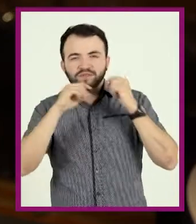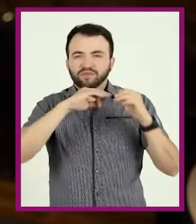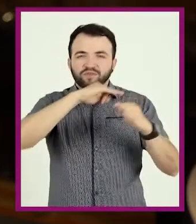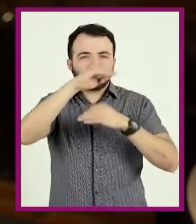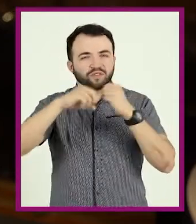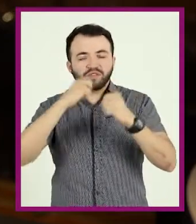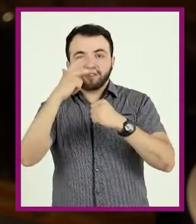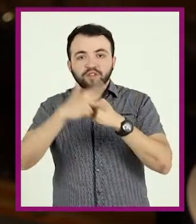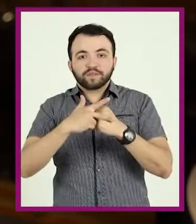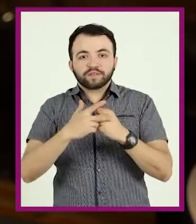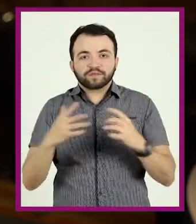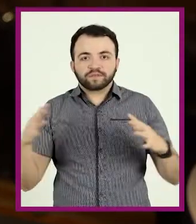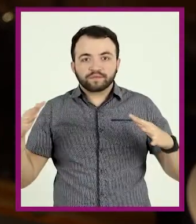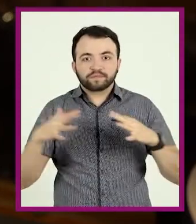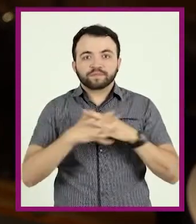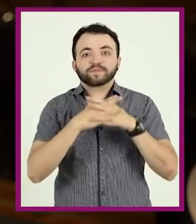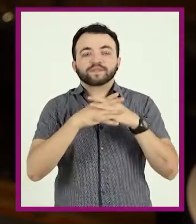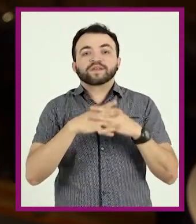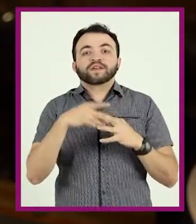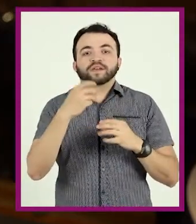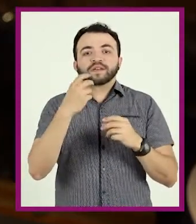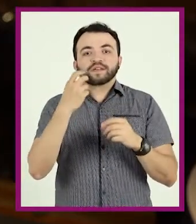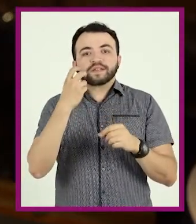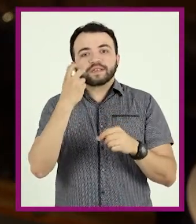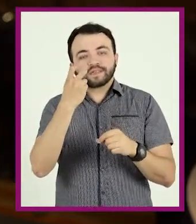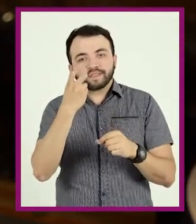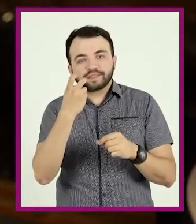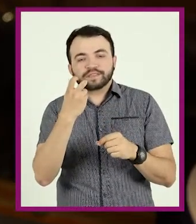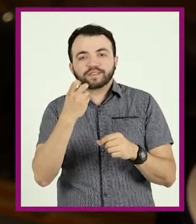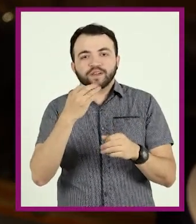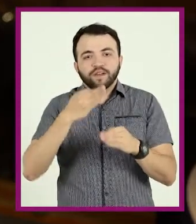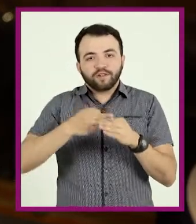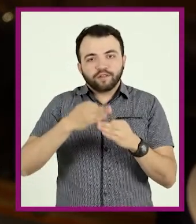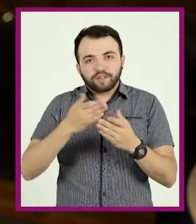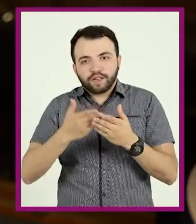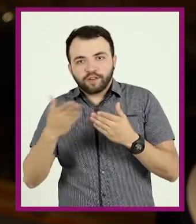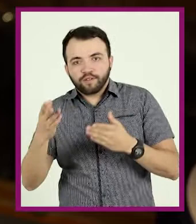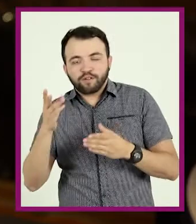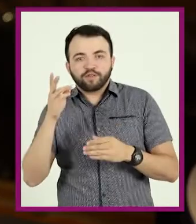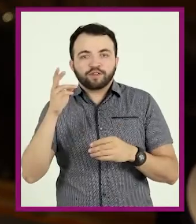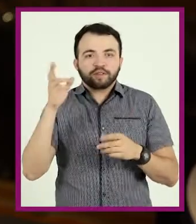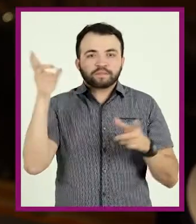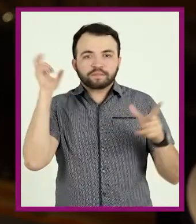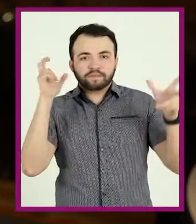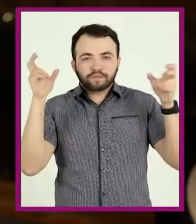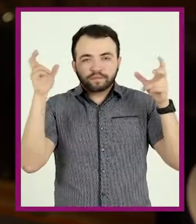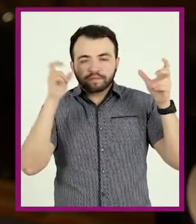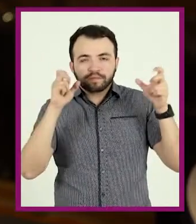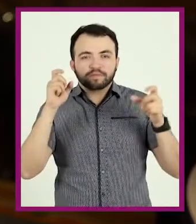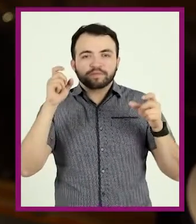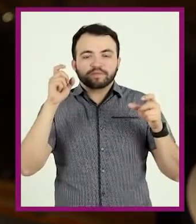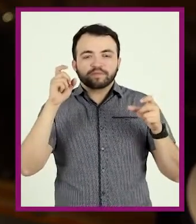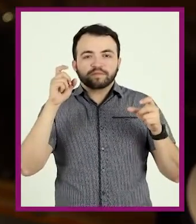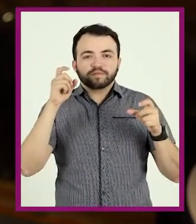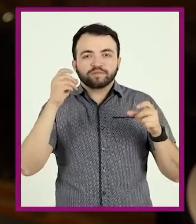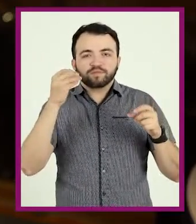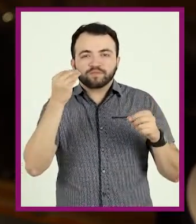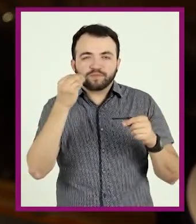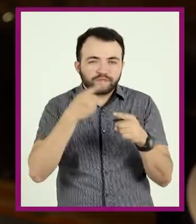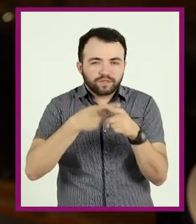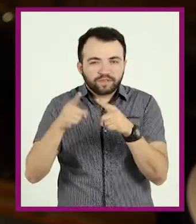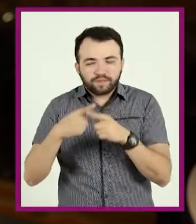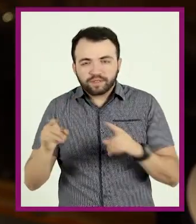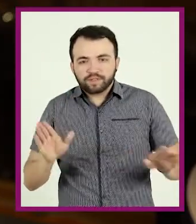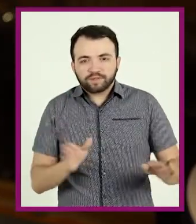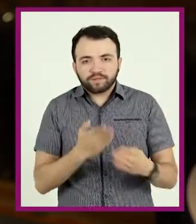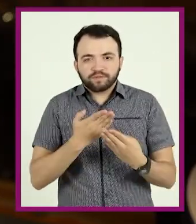chocaron con toda una tradición más cercana a las músicas occidentales que había en la región y generaron una música folclórica un